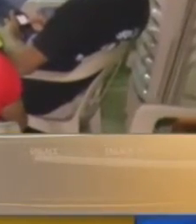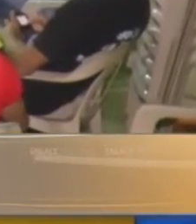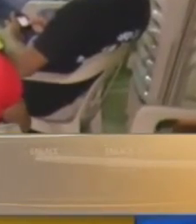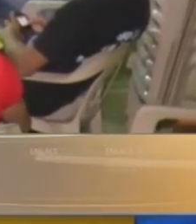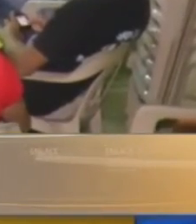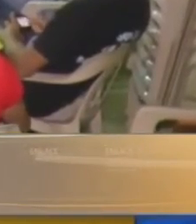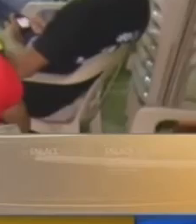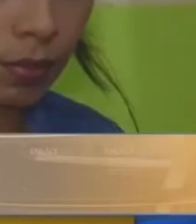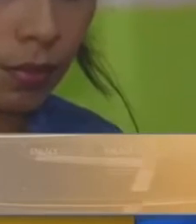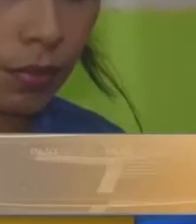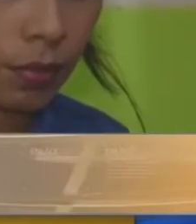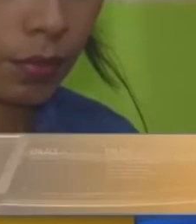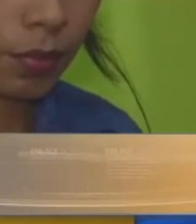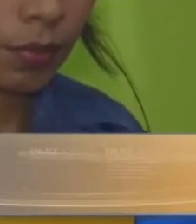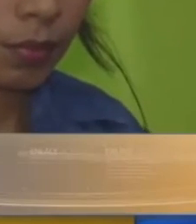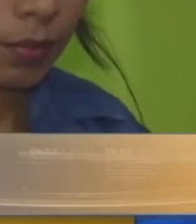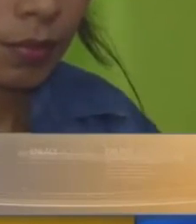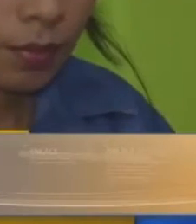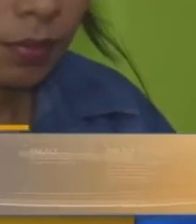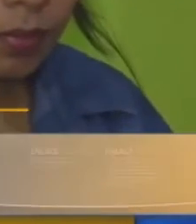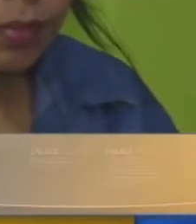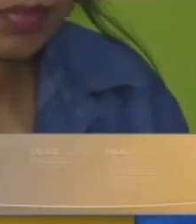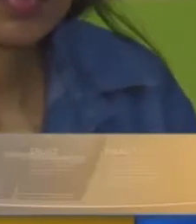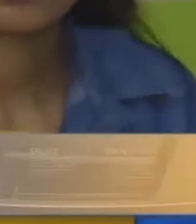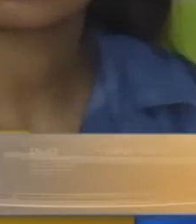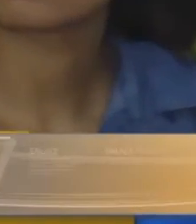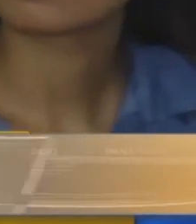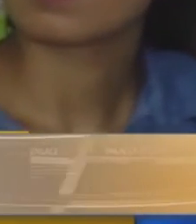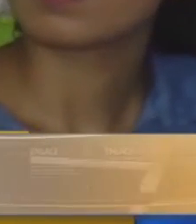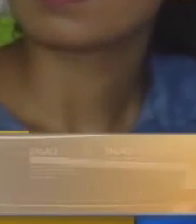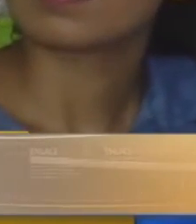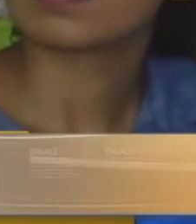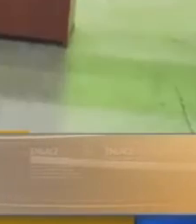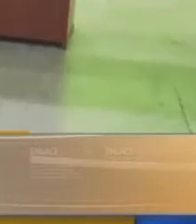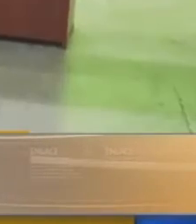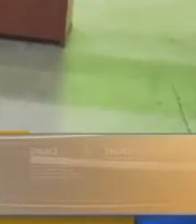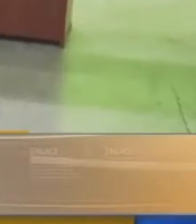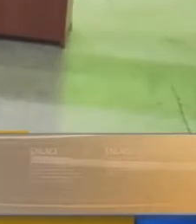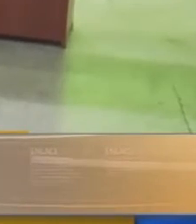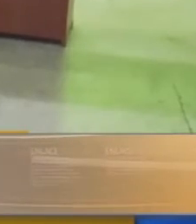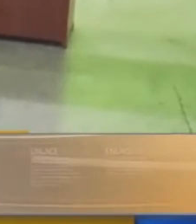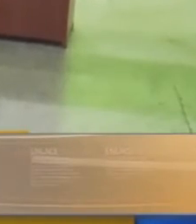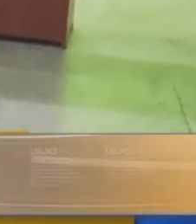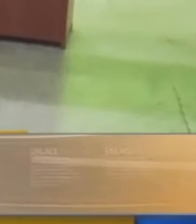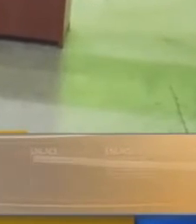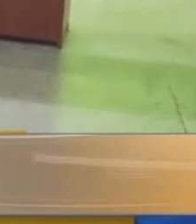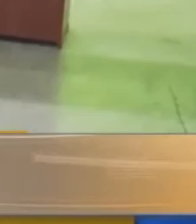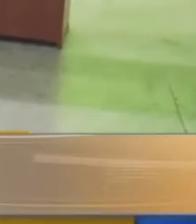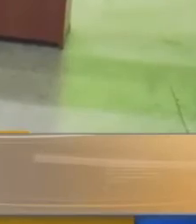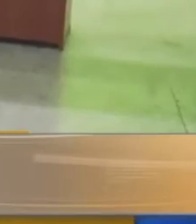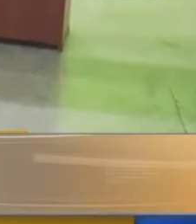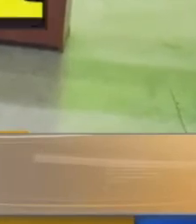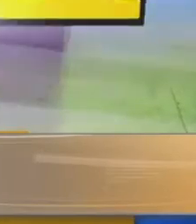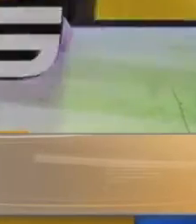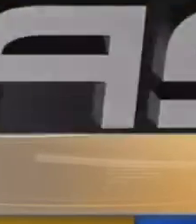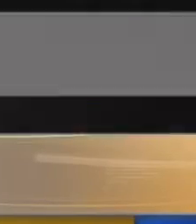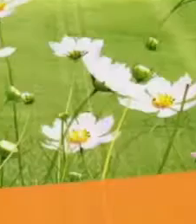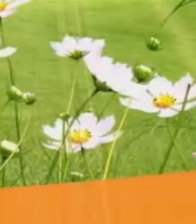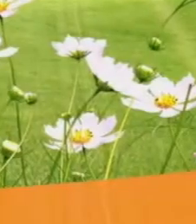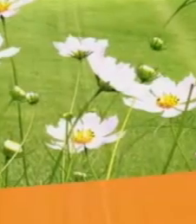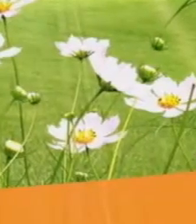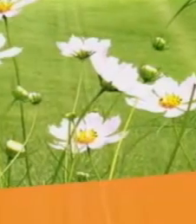ciudad se reunieron en la Casa de la Cultura en aras de proyectar los procesos culturales de la ciudad. Representantes de la zona urbana y rural